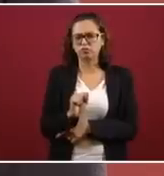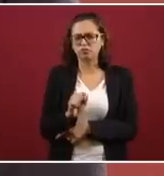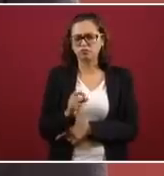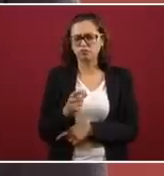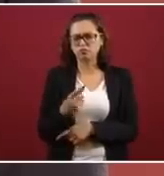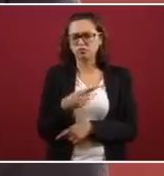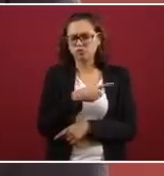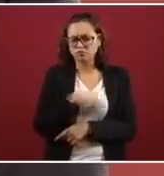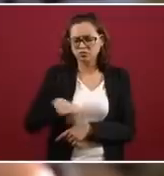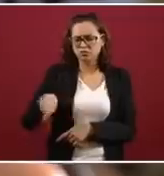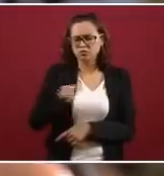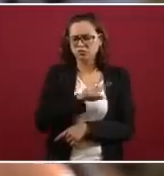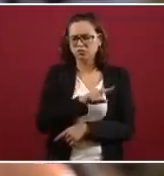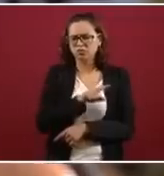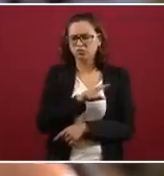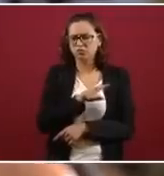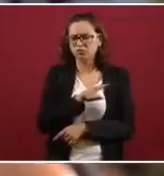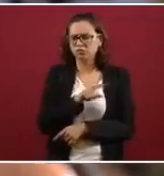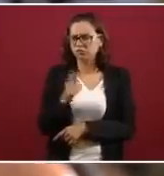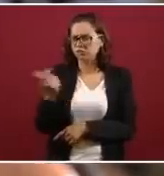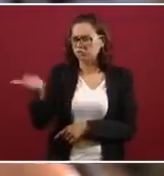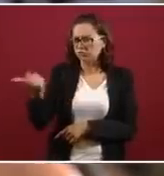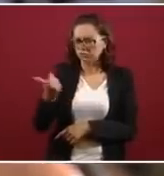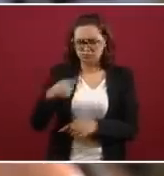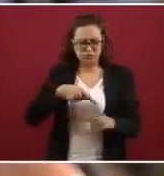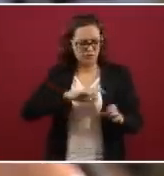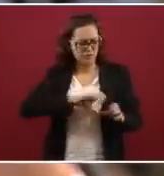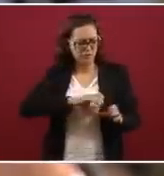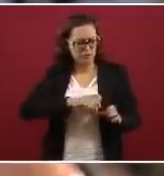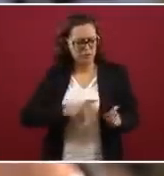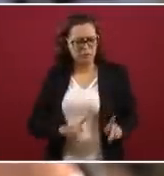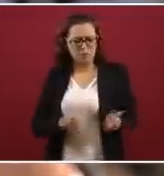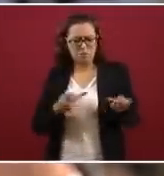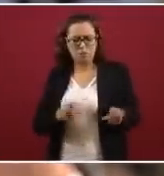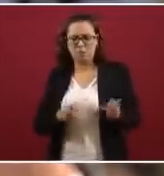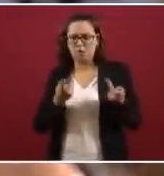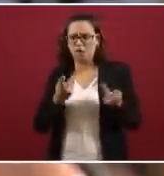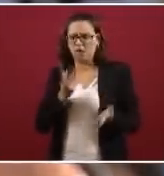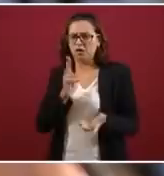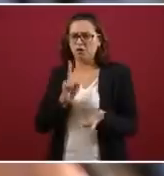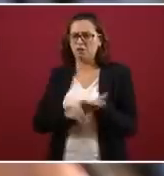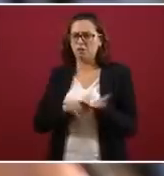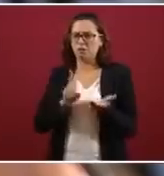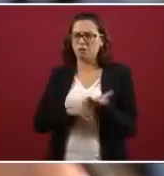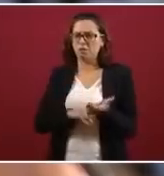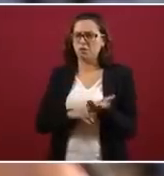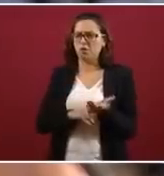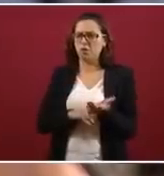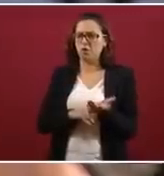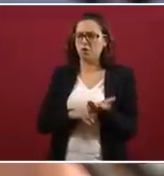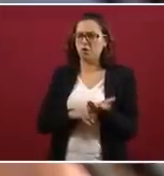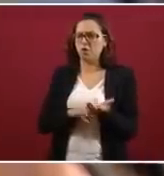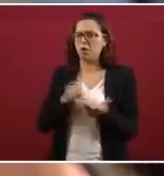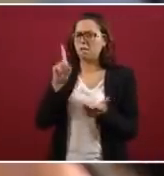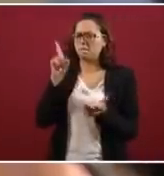dinero a la gente por el valor comercial de los tanques de gas. Estamos hablando de alrededor de